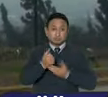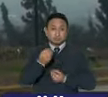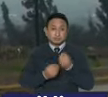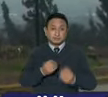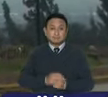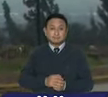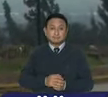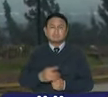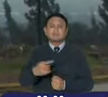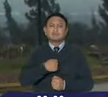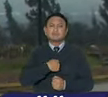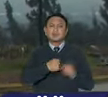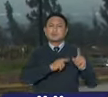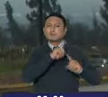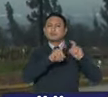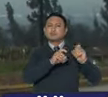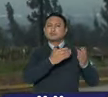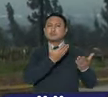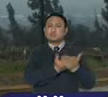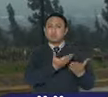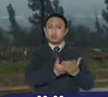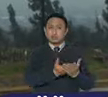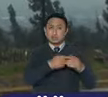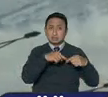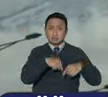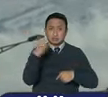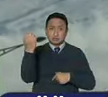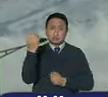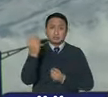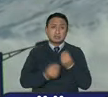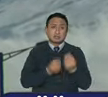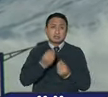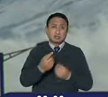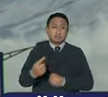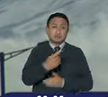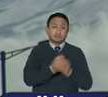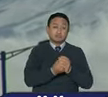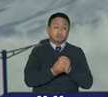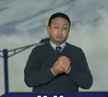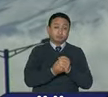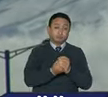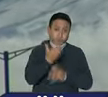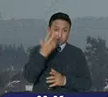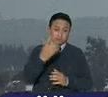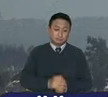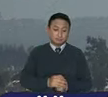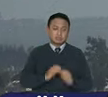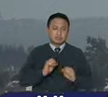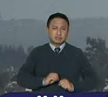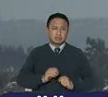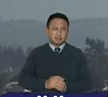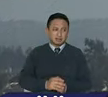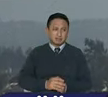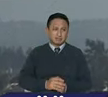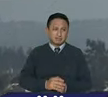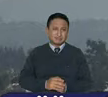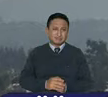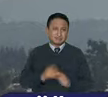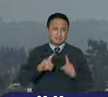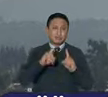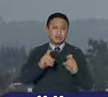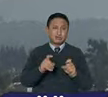de interrogantes y propuestas para abordar la emergencia ante una posible explosión volcánica, quedaron más dudas que certezas ante lo que